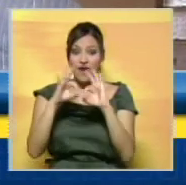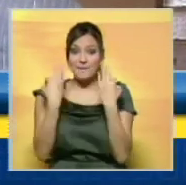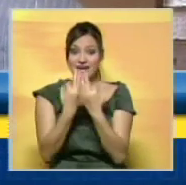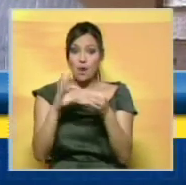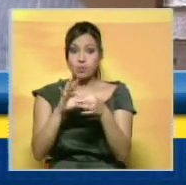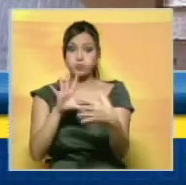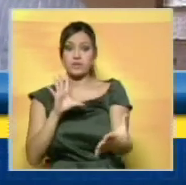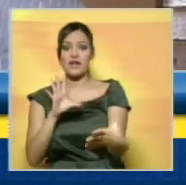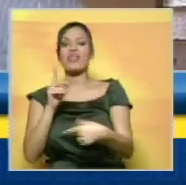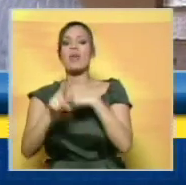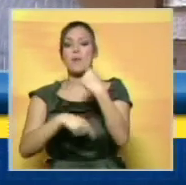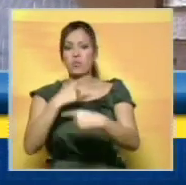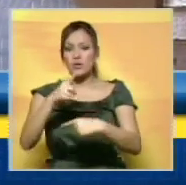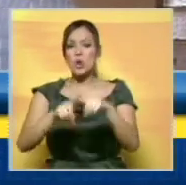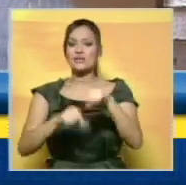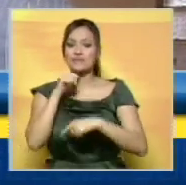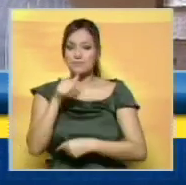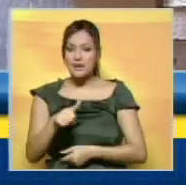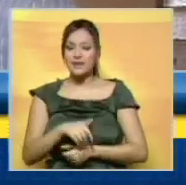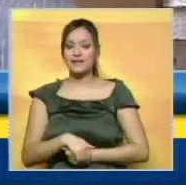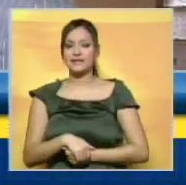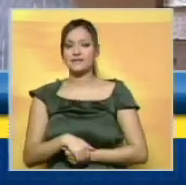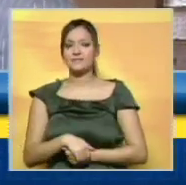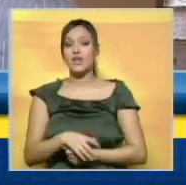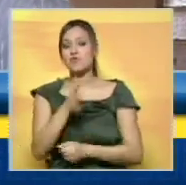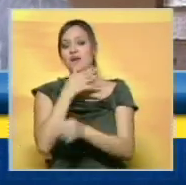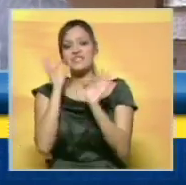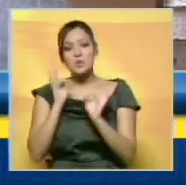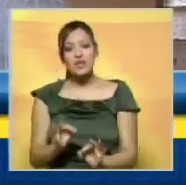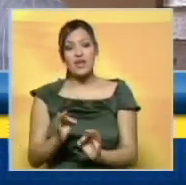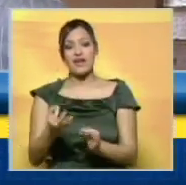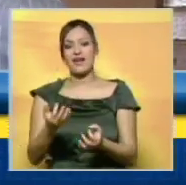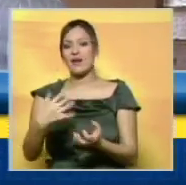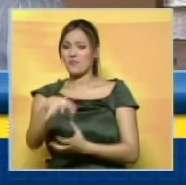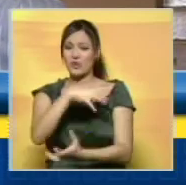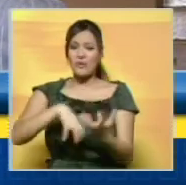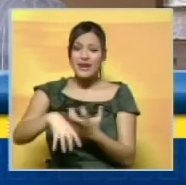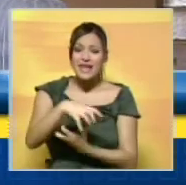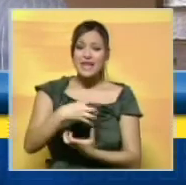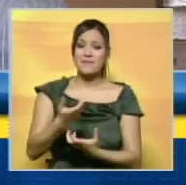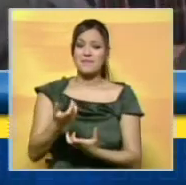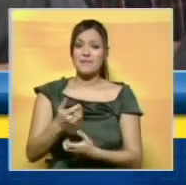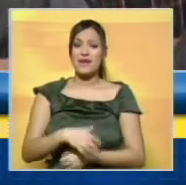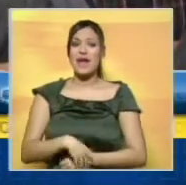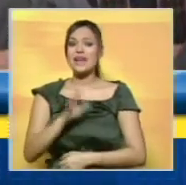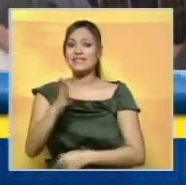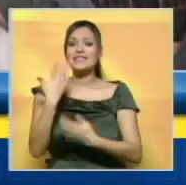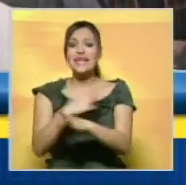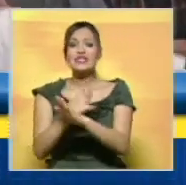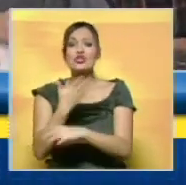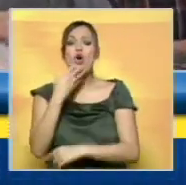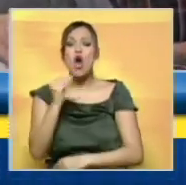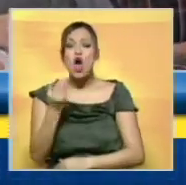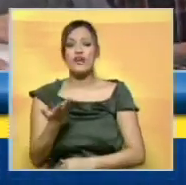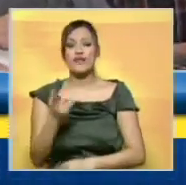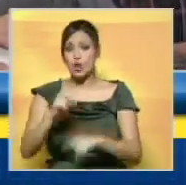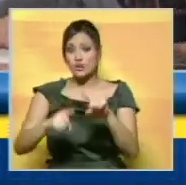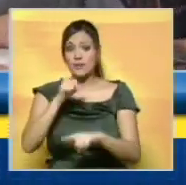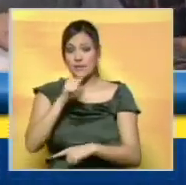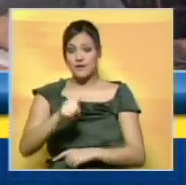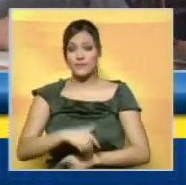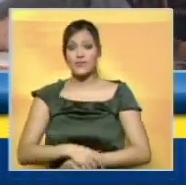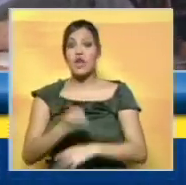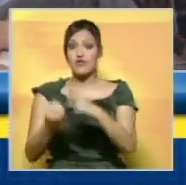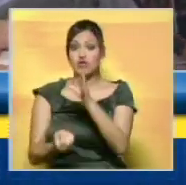tantas consecuencias negativas, ¿no? De inseguridad, de violencia, de sexo precoz, etc. La fundación actualmente en